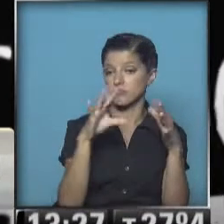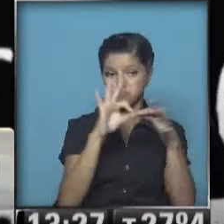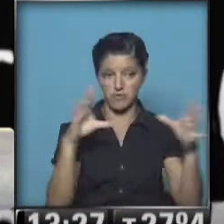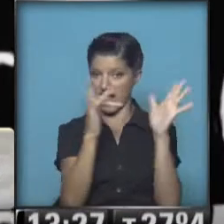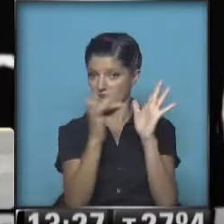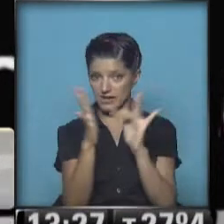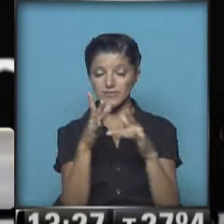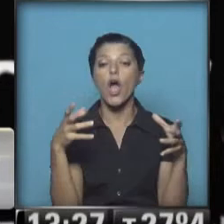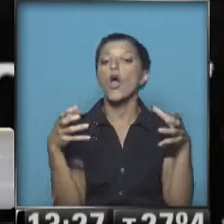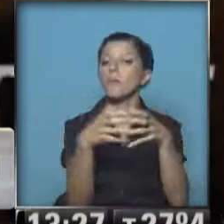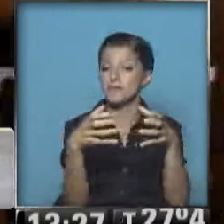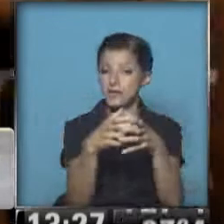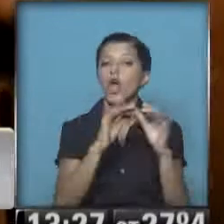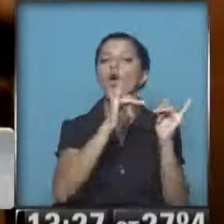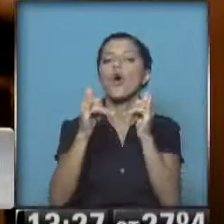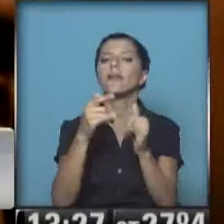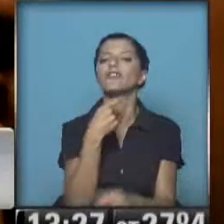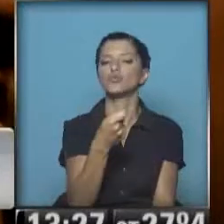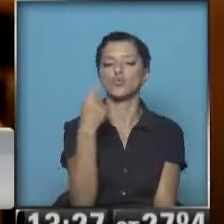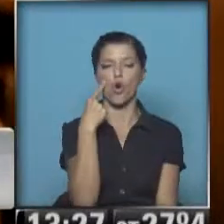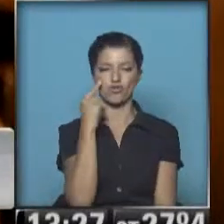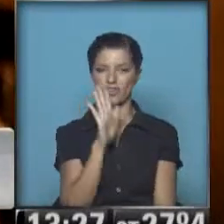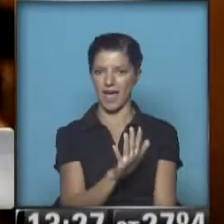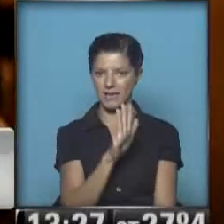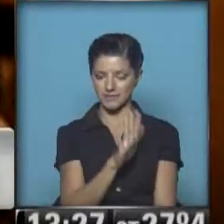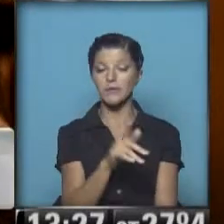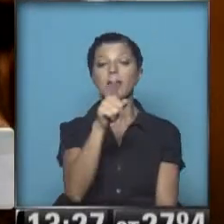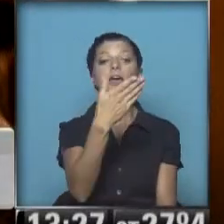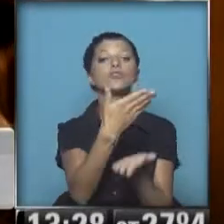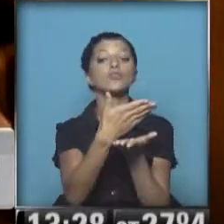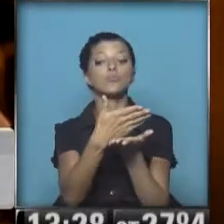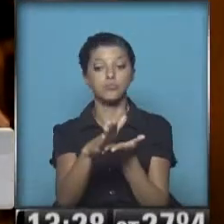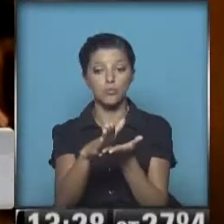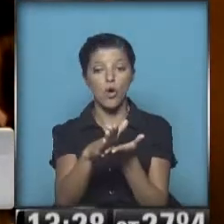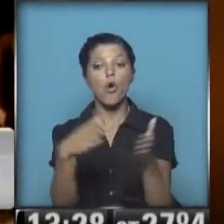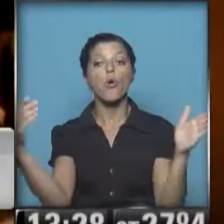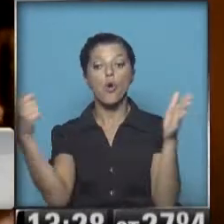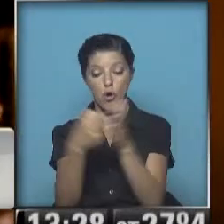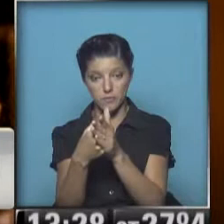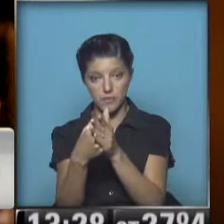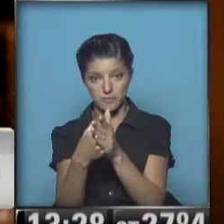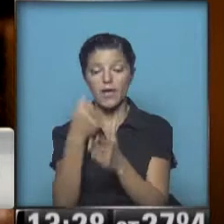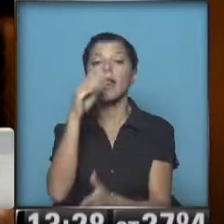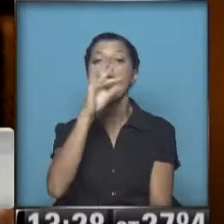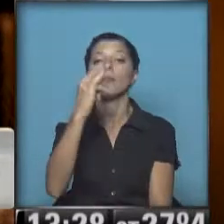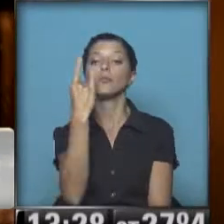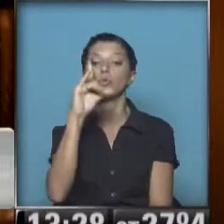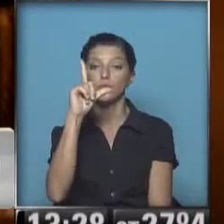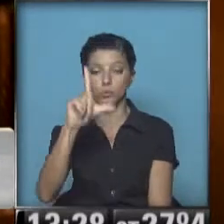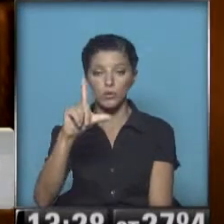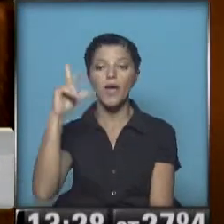conocidos como los Jóvenes Turcos, que desplazó del poder, mediante un golpe, al sultán Abdul Hamid